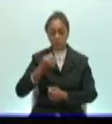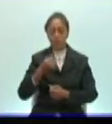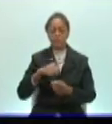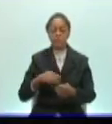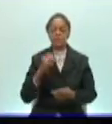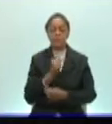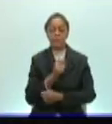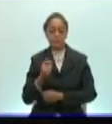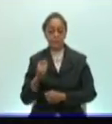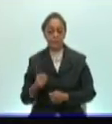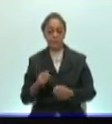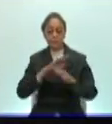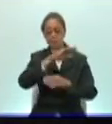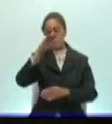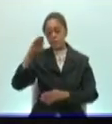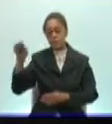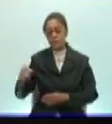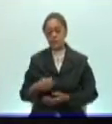en las montañas.